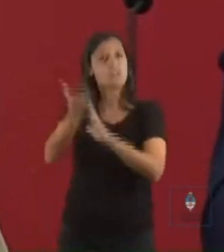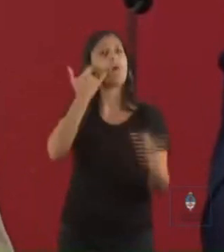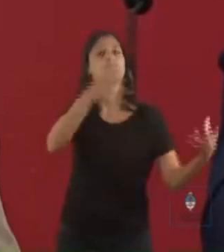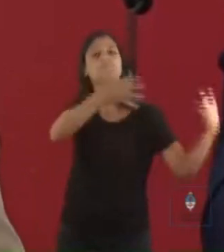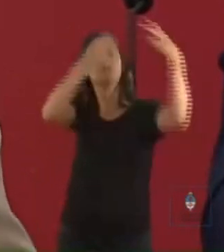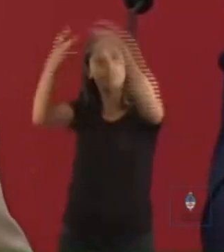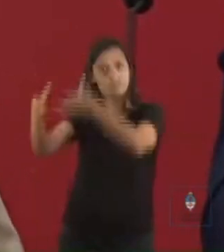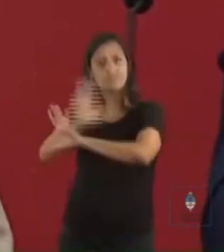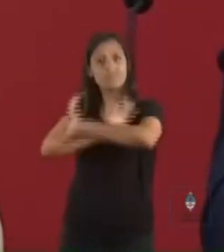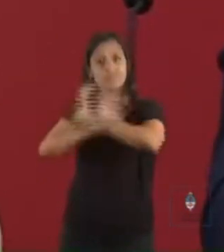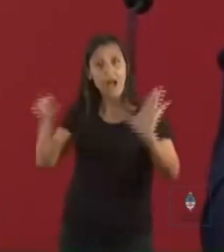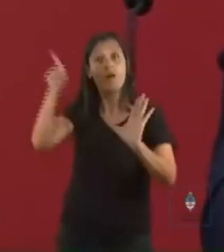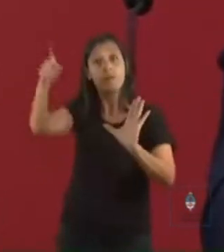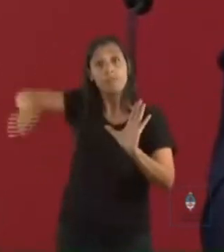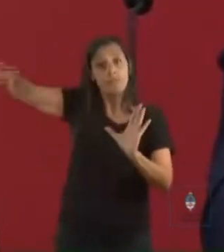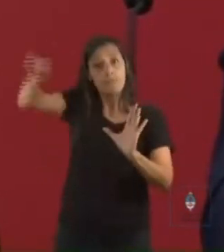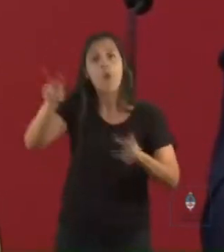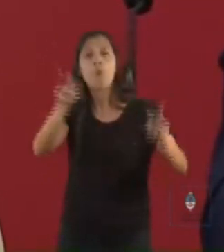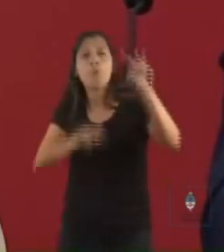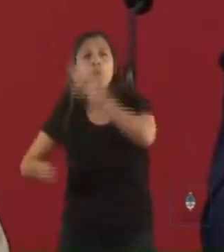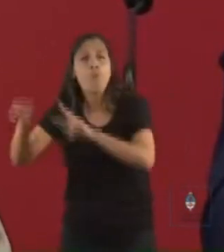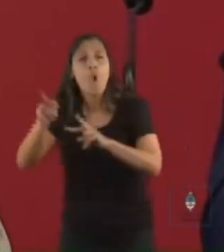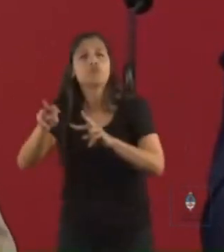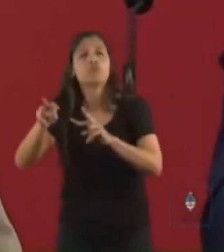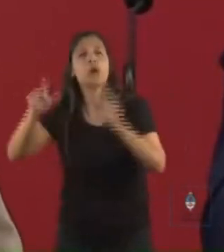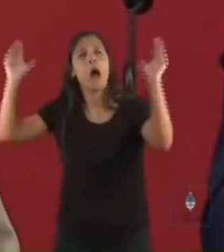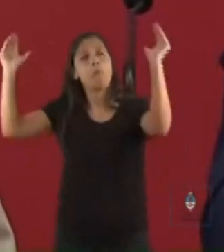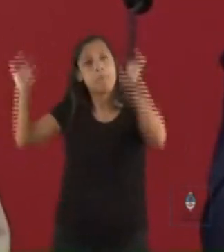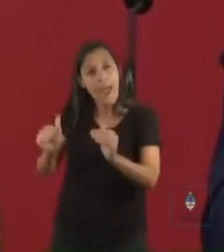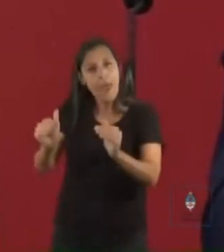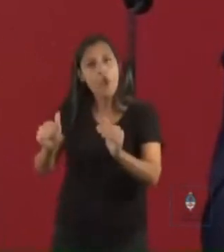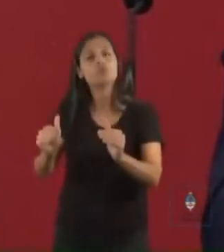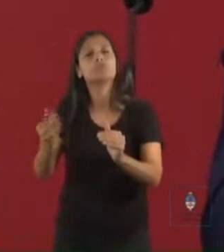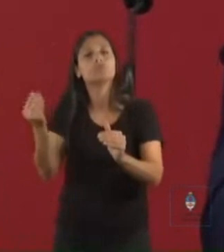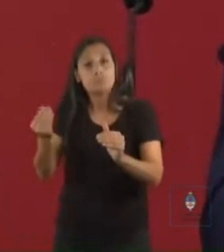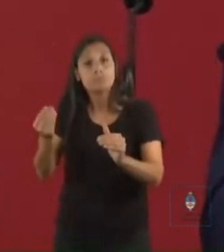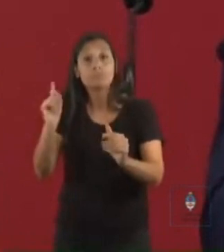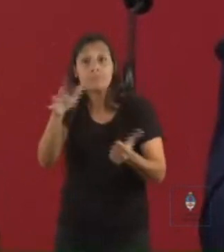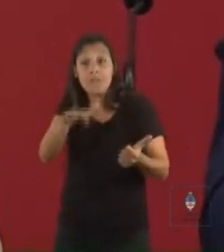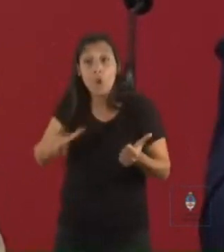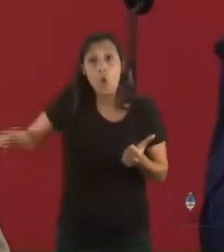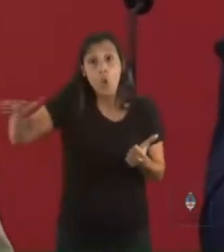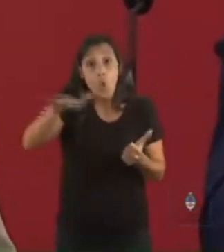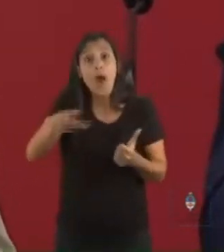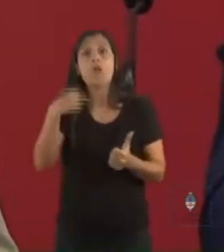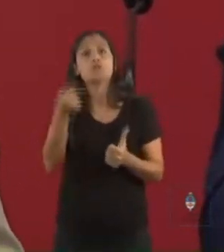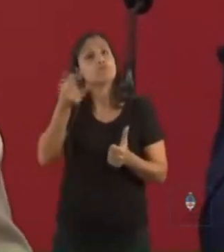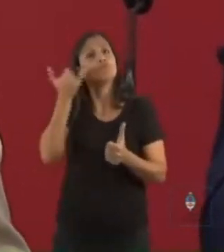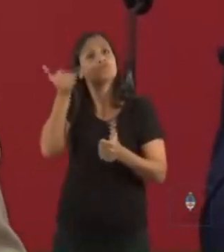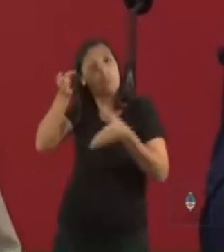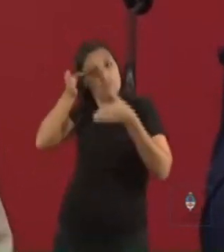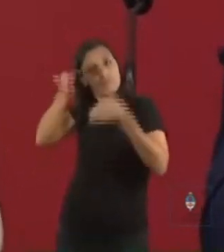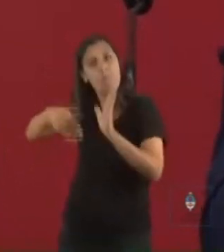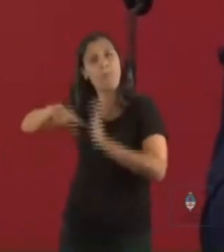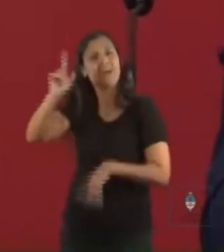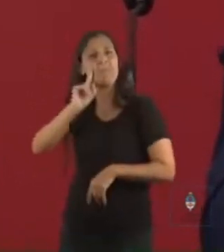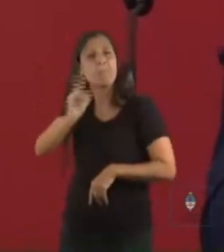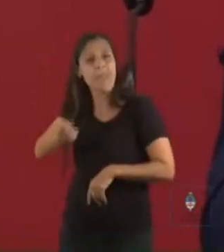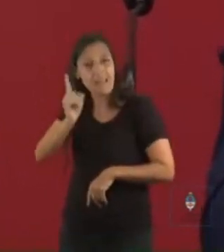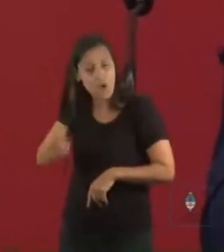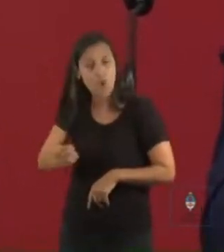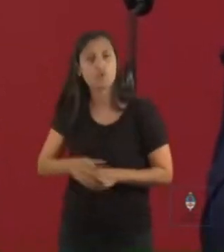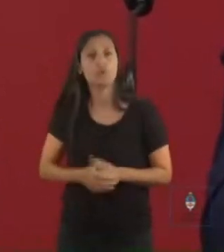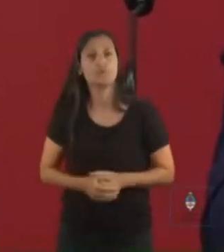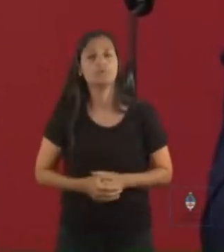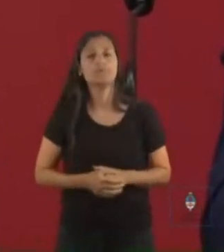para generar saturación tanto en las zonas en las que estamos trabajando que sumaremos de dos